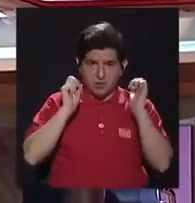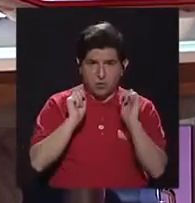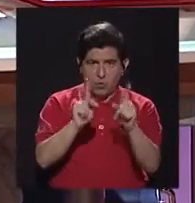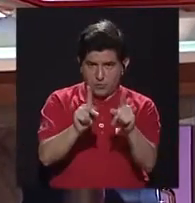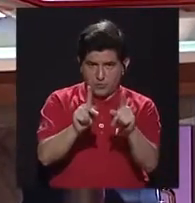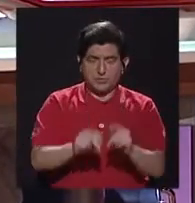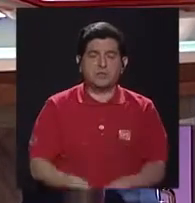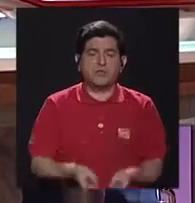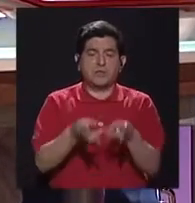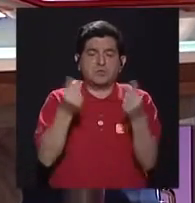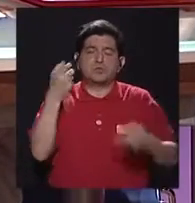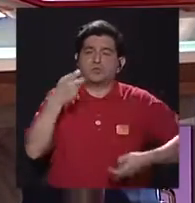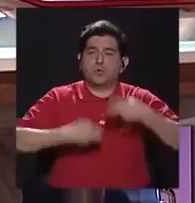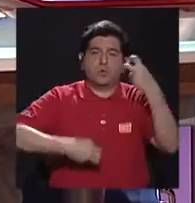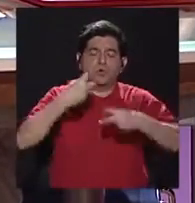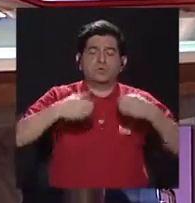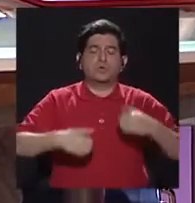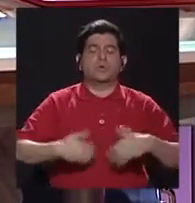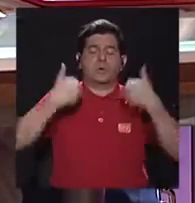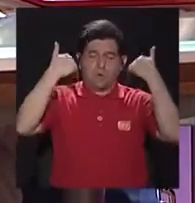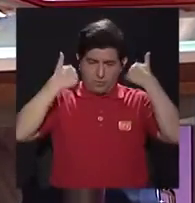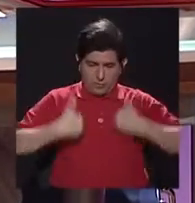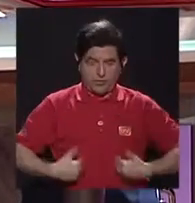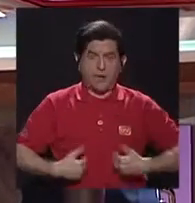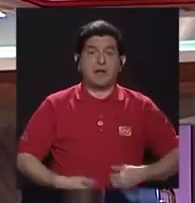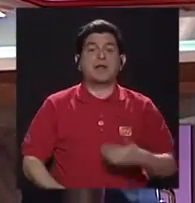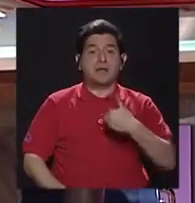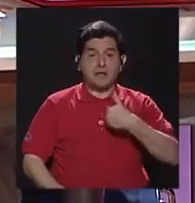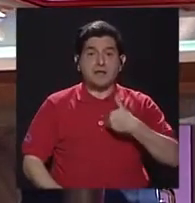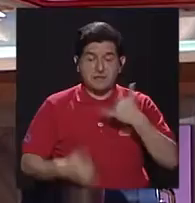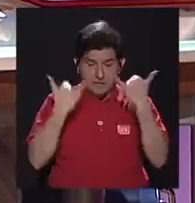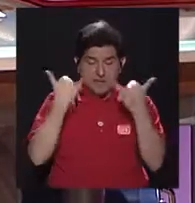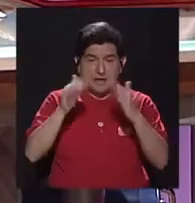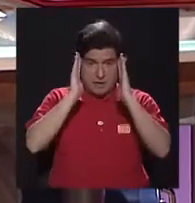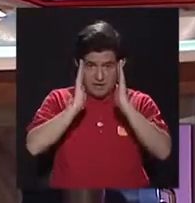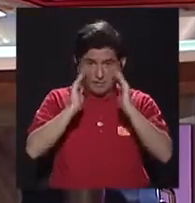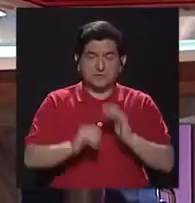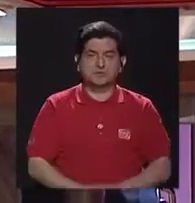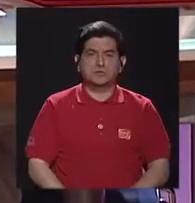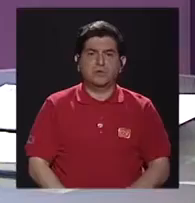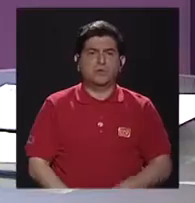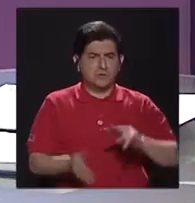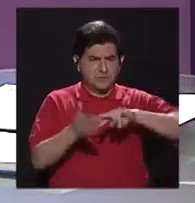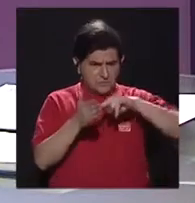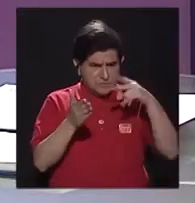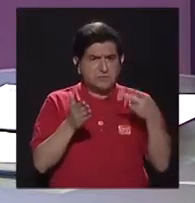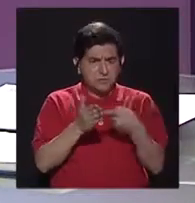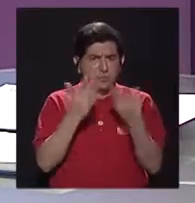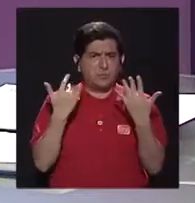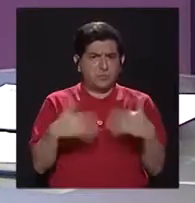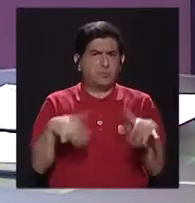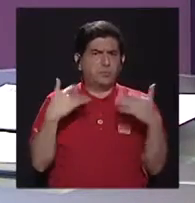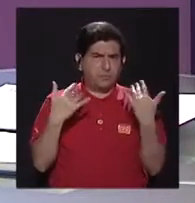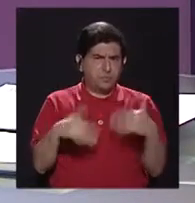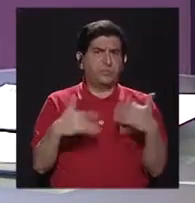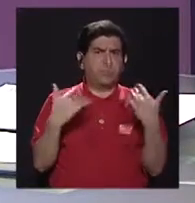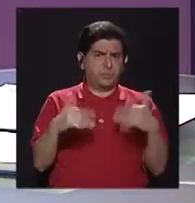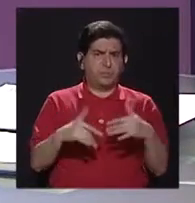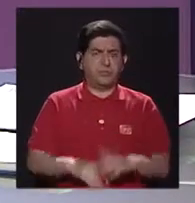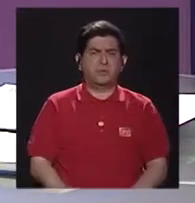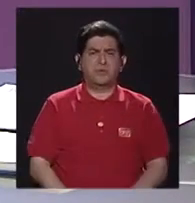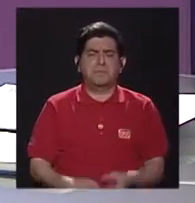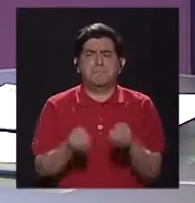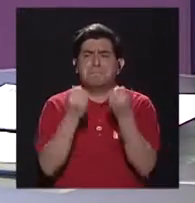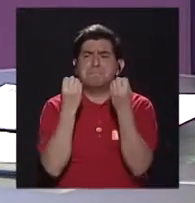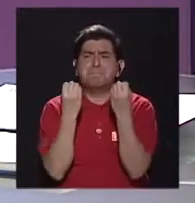ciencia para resolver un problema humano y que se encuentra tutelado. Entonces, es un significado muy grande. Definitivamente en estos momentos una